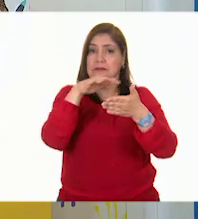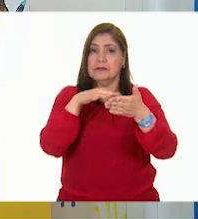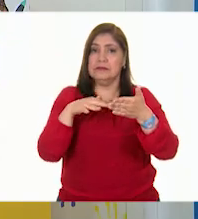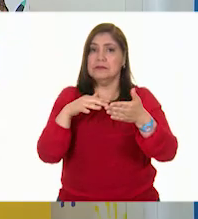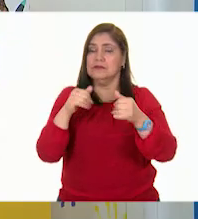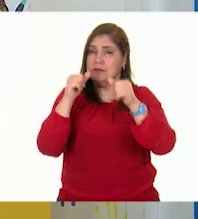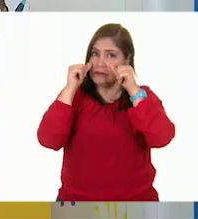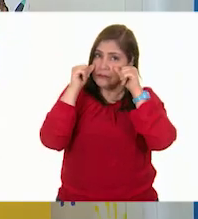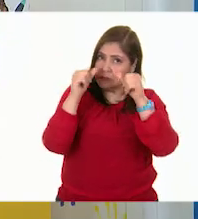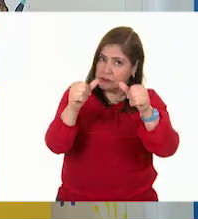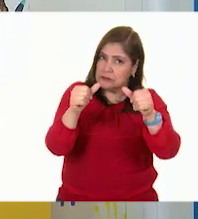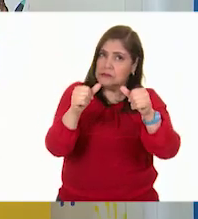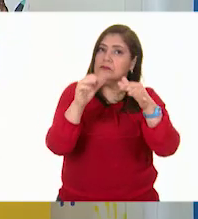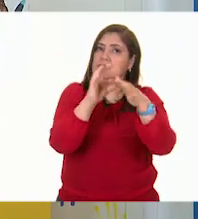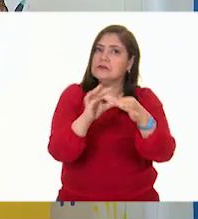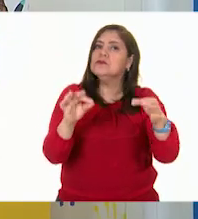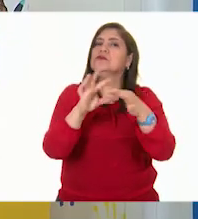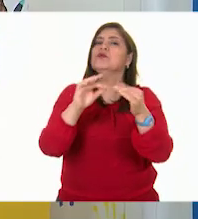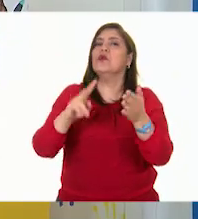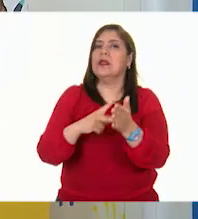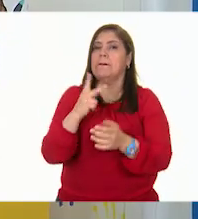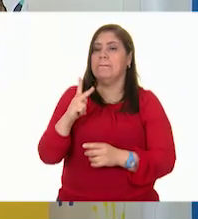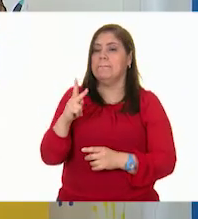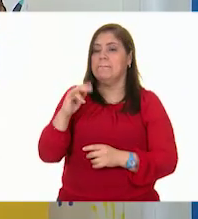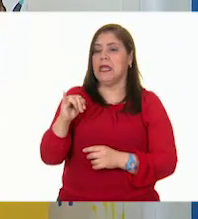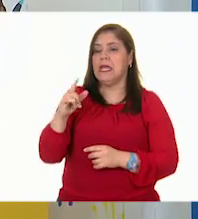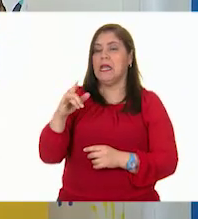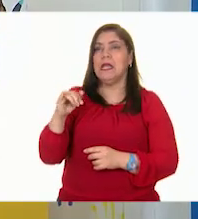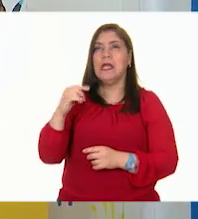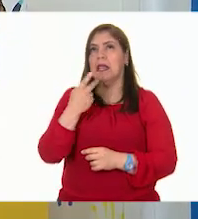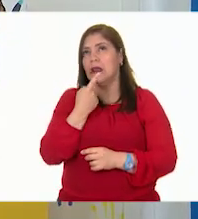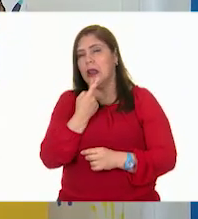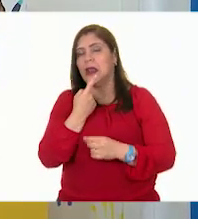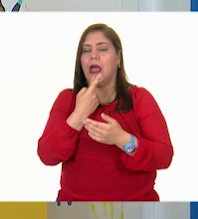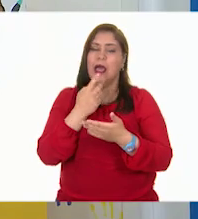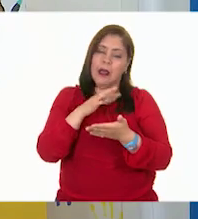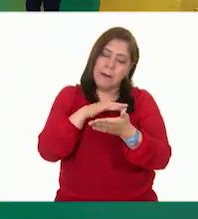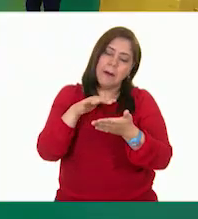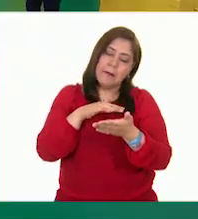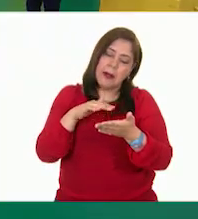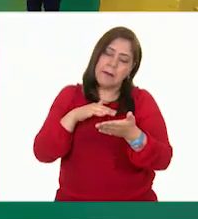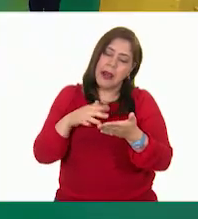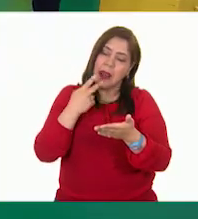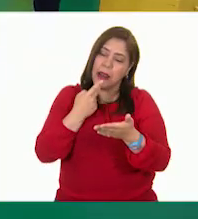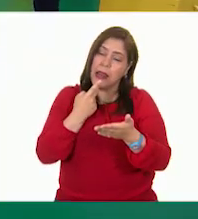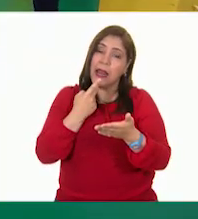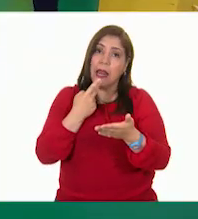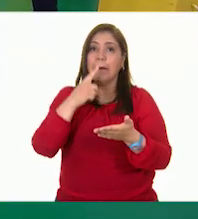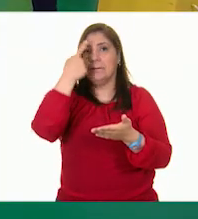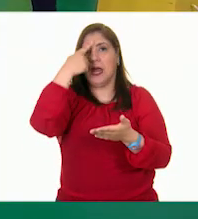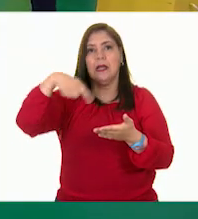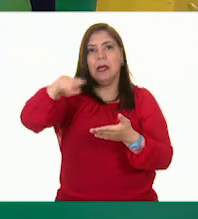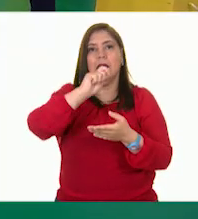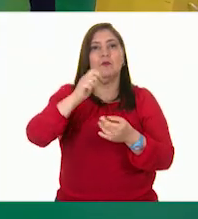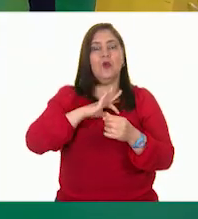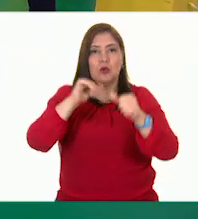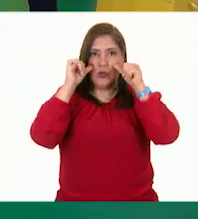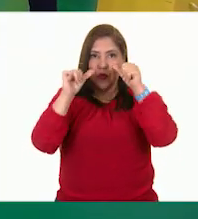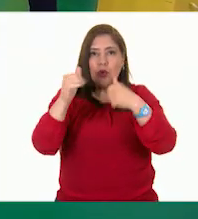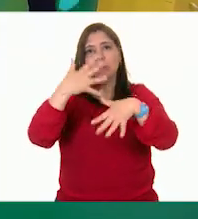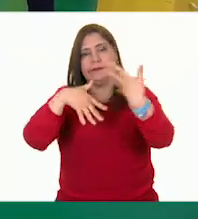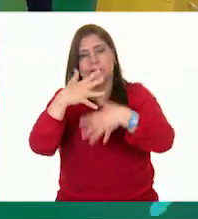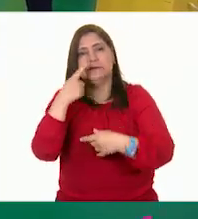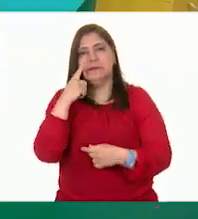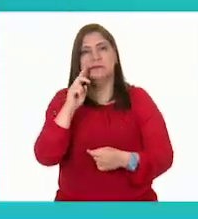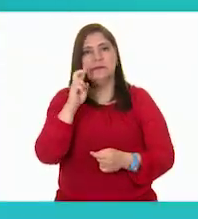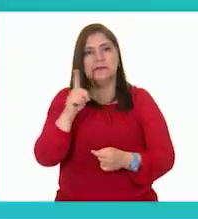poner mucha atención. Nos va a ayudar Pili a hacer la lectura en voz alta. ¿Ok? Entonces, empecemos. Claro que sí. Mucha